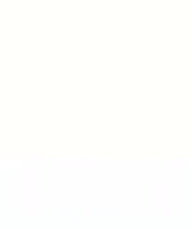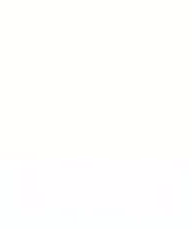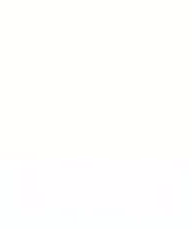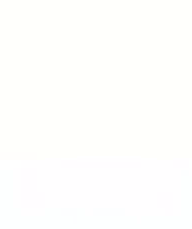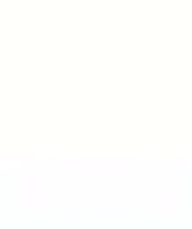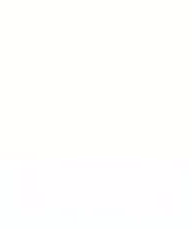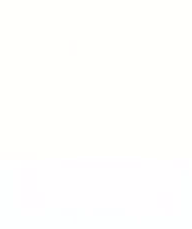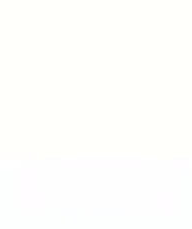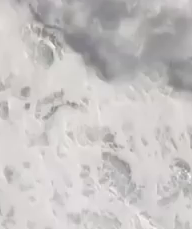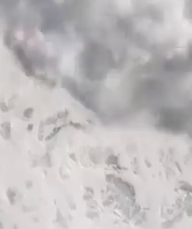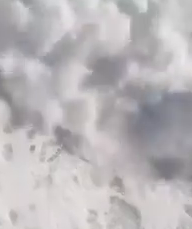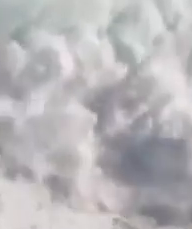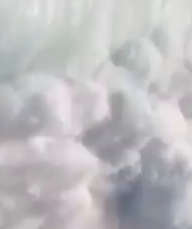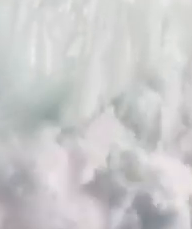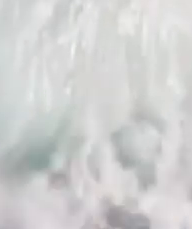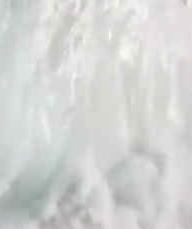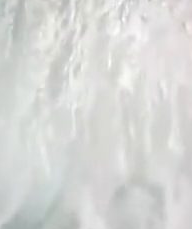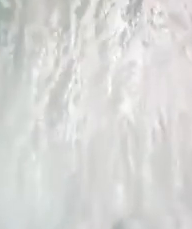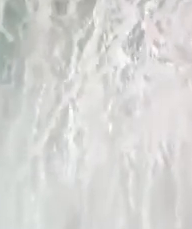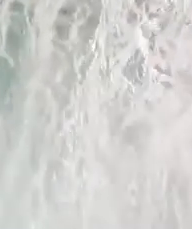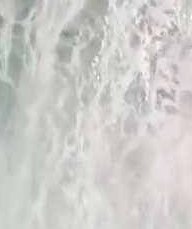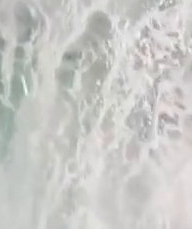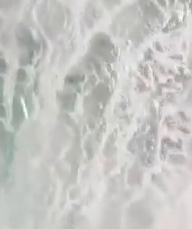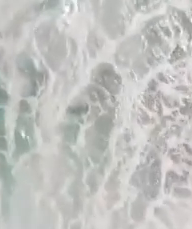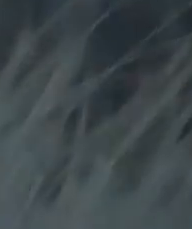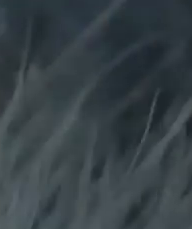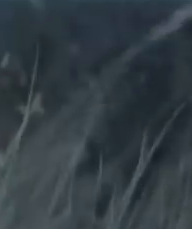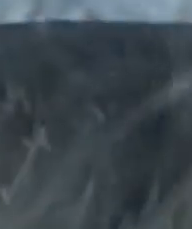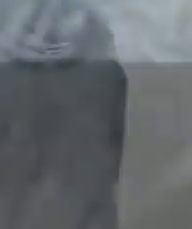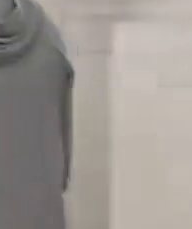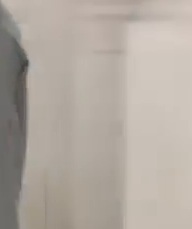Muchas gracias, entonces. Presidente Sebastián Piñera.